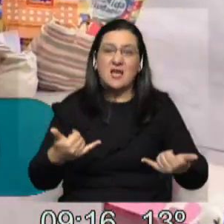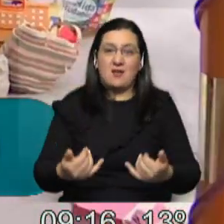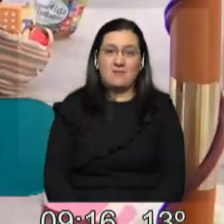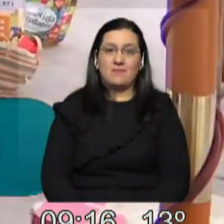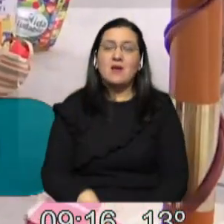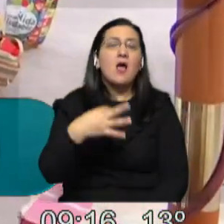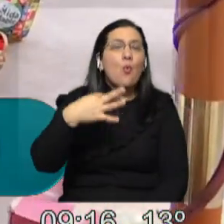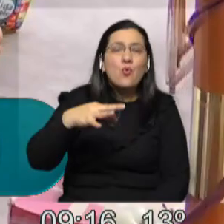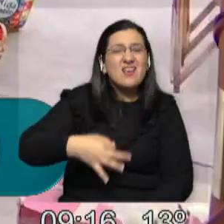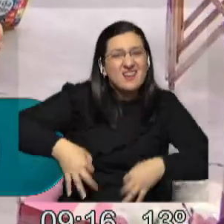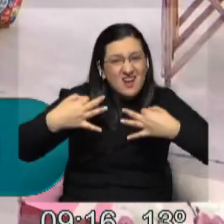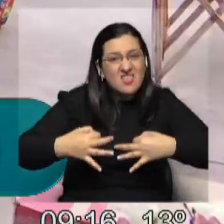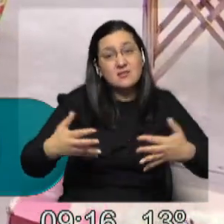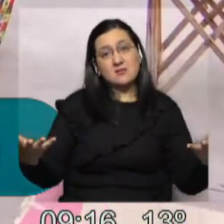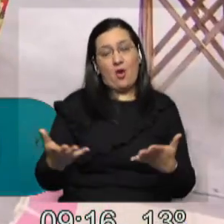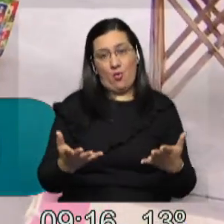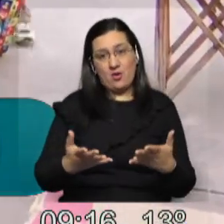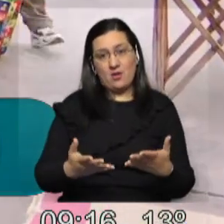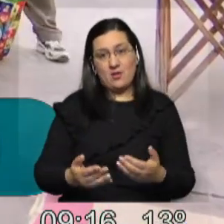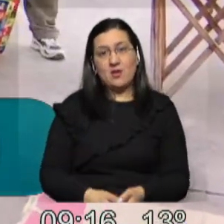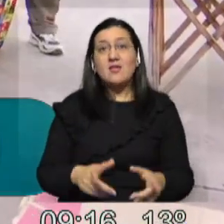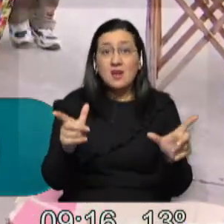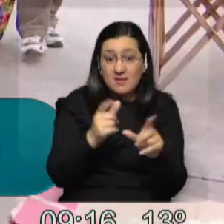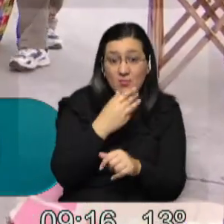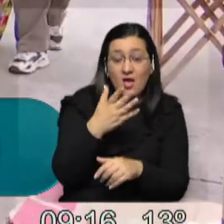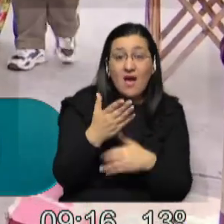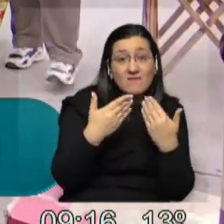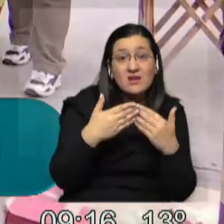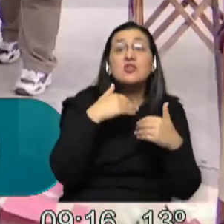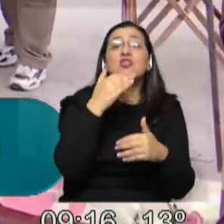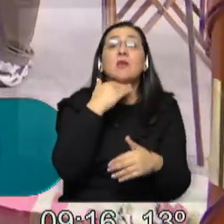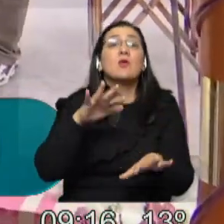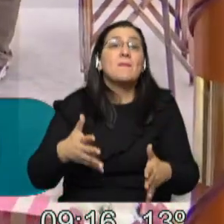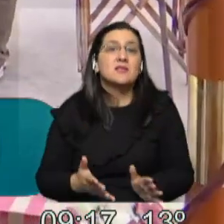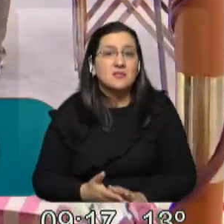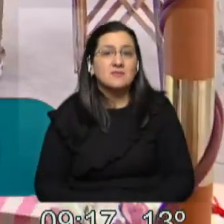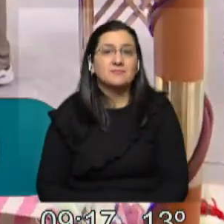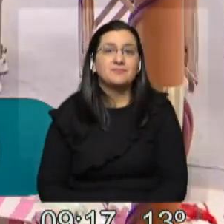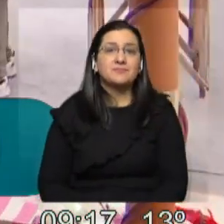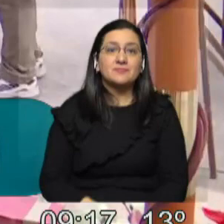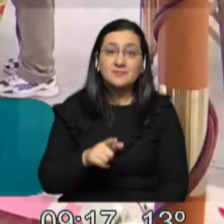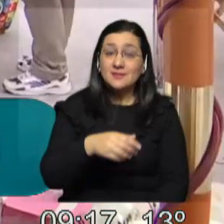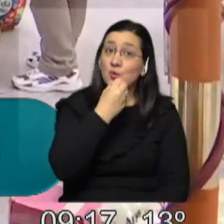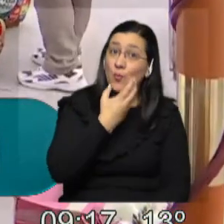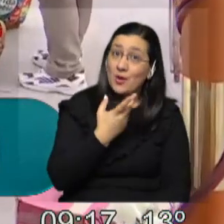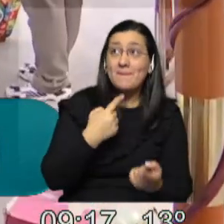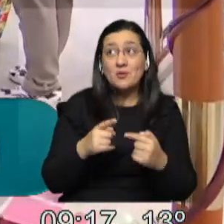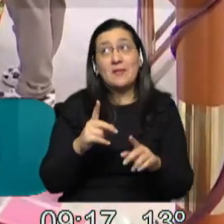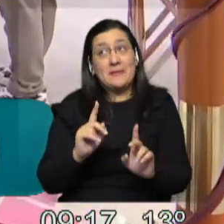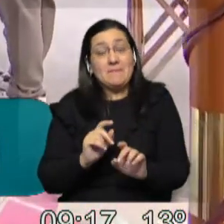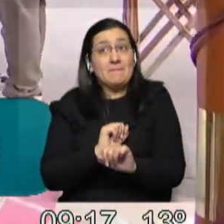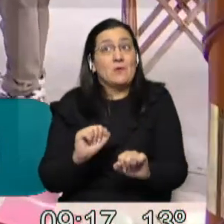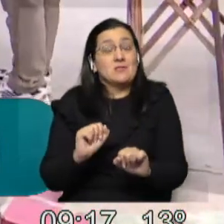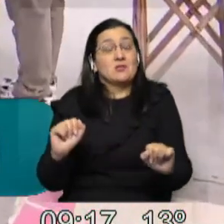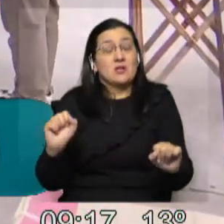única realidad que tenemos. Ahora terminamos de hablar y no sabemos lo que va a pasar. Claro. Ahí va. Que eso es bueno y malo a la vez, porque no sabemos qué va a